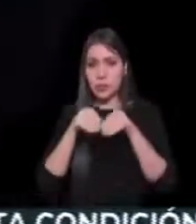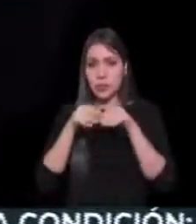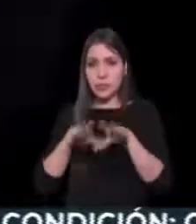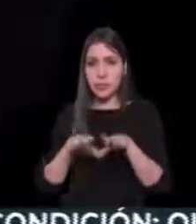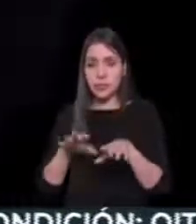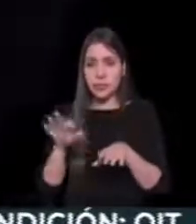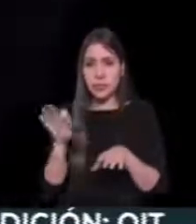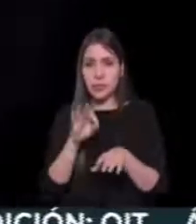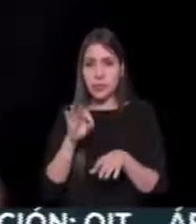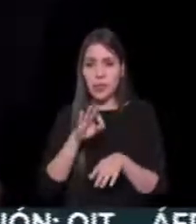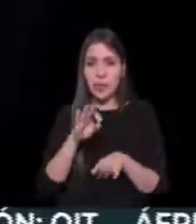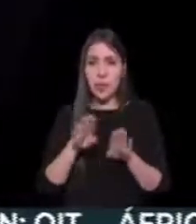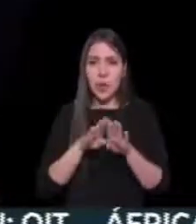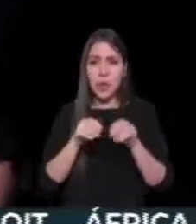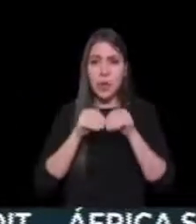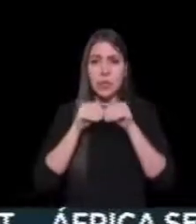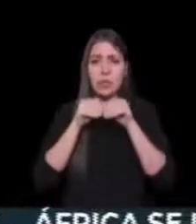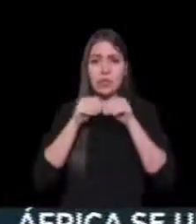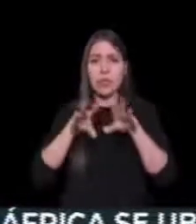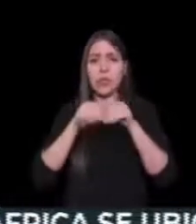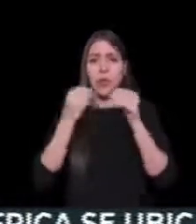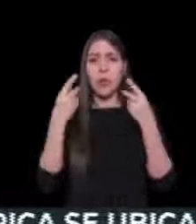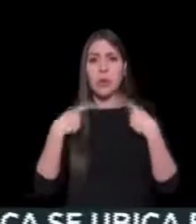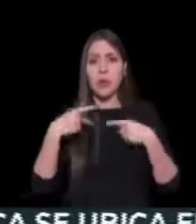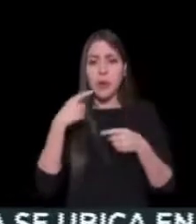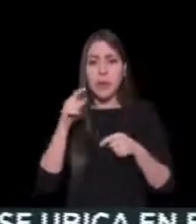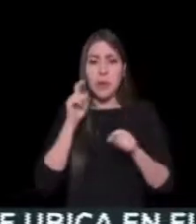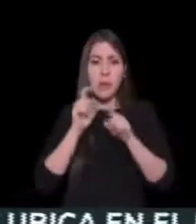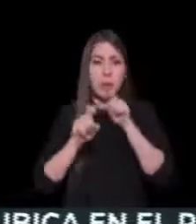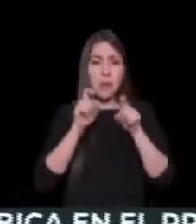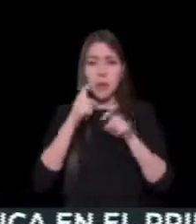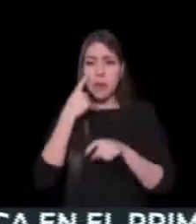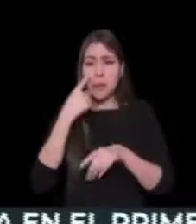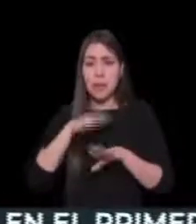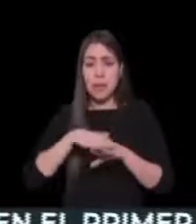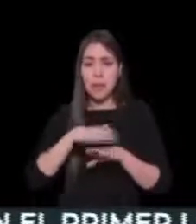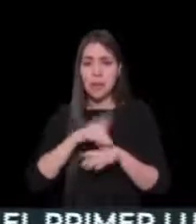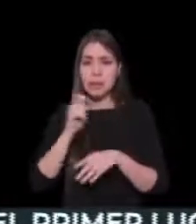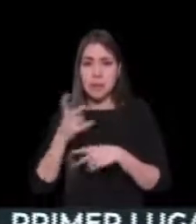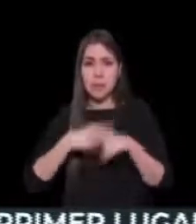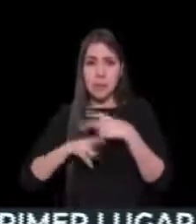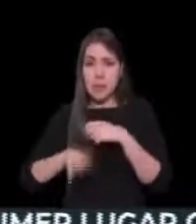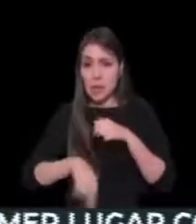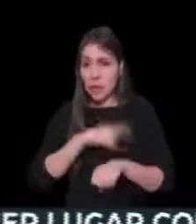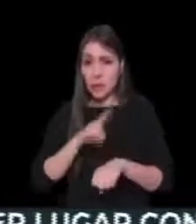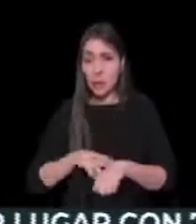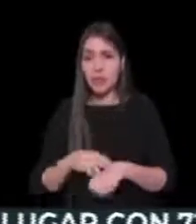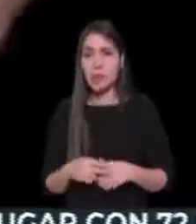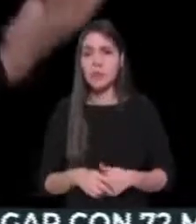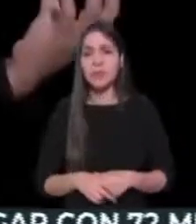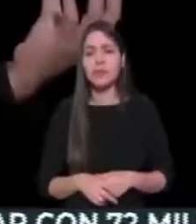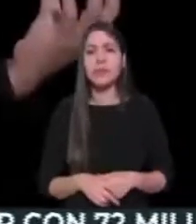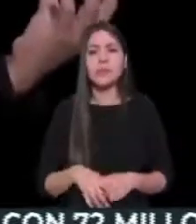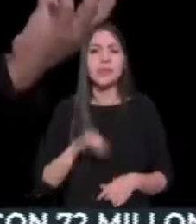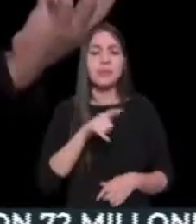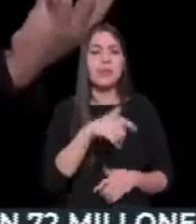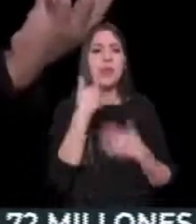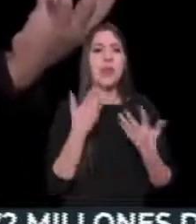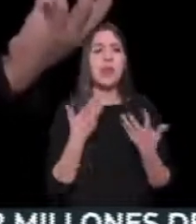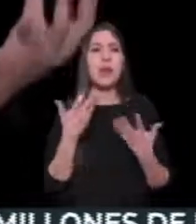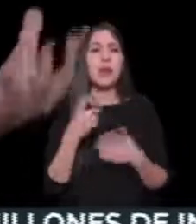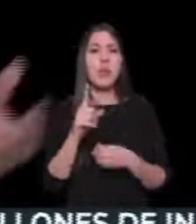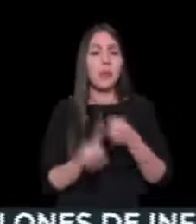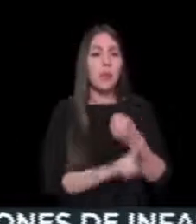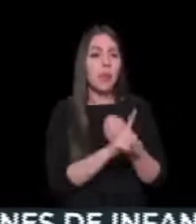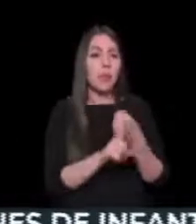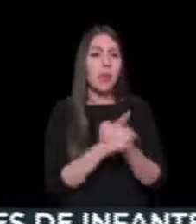fueran orgánicos? Sí, Azul, lamentablemente el objetivo de estos grupos es amplificar estos falsos conflictos de